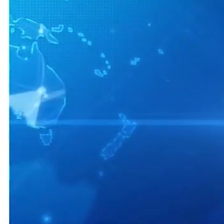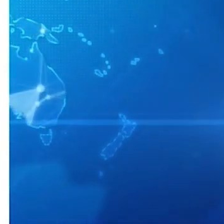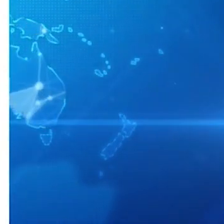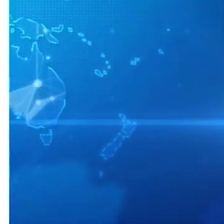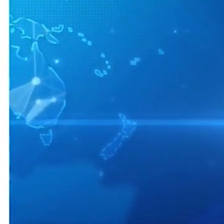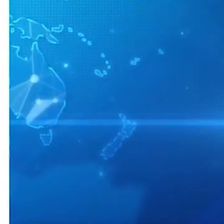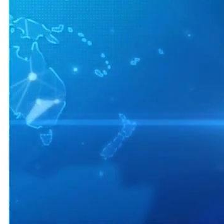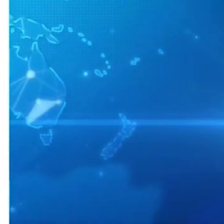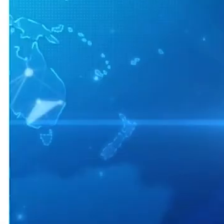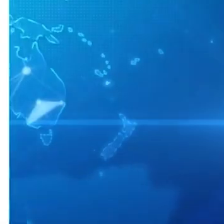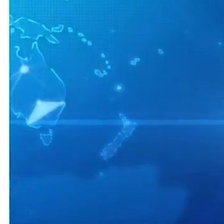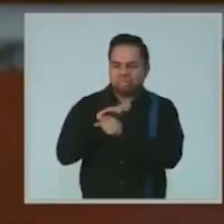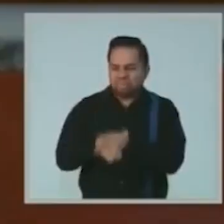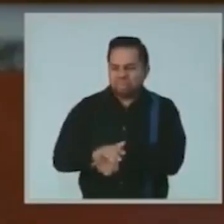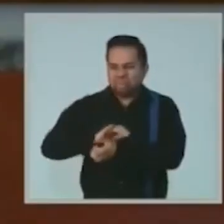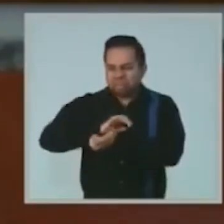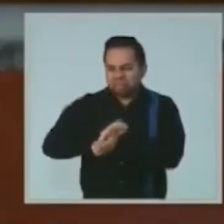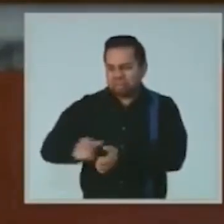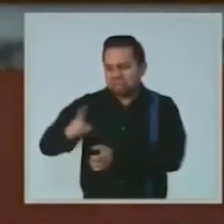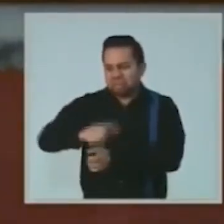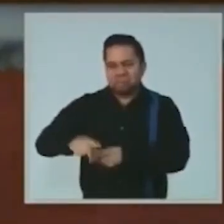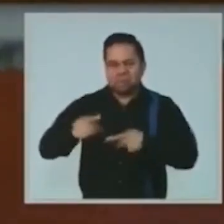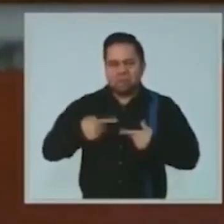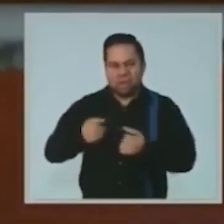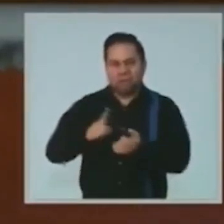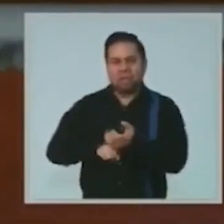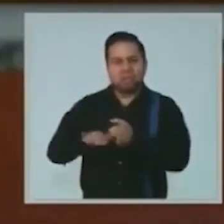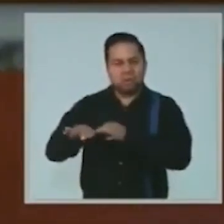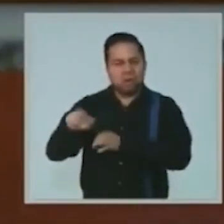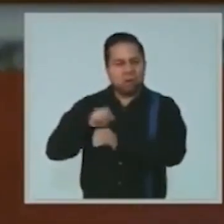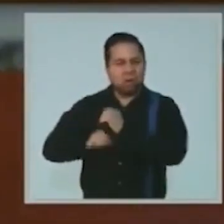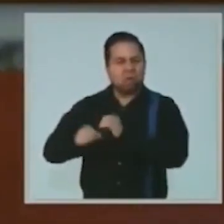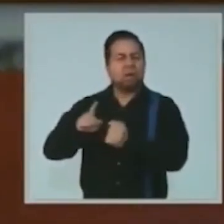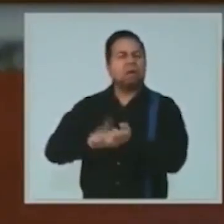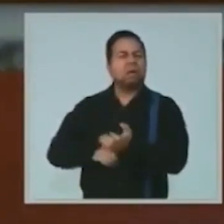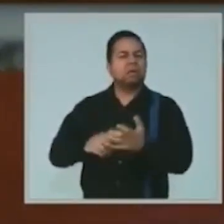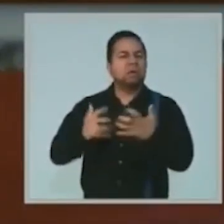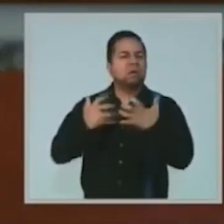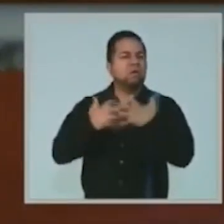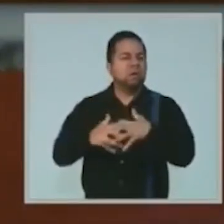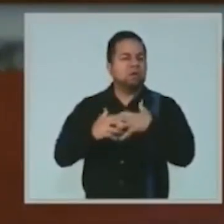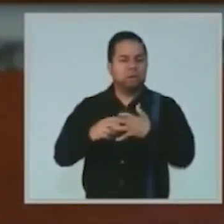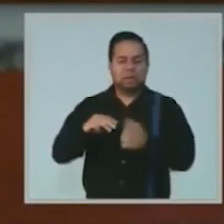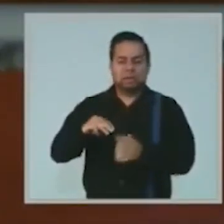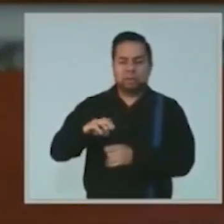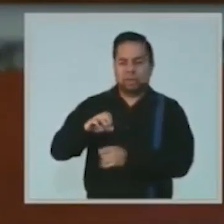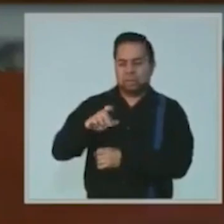Primera Línea, durante los tres meses de febrero y marzo, la Coordinación de Comunicación Social ejerció